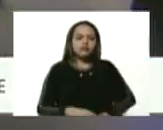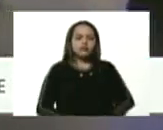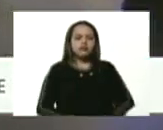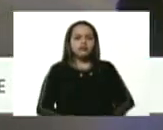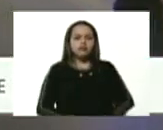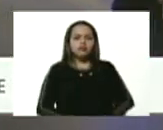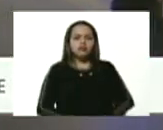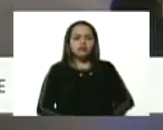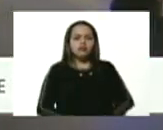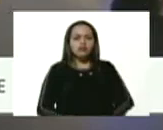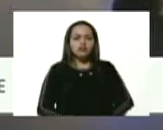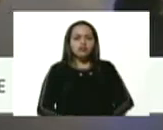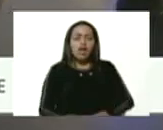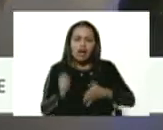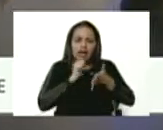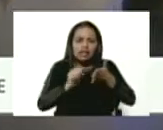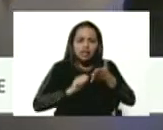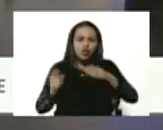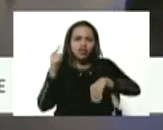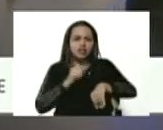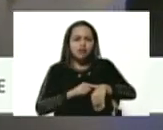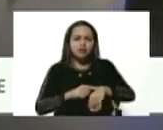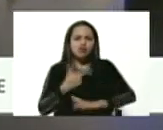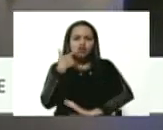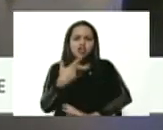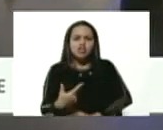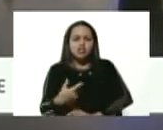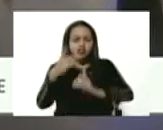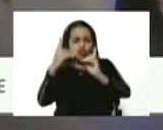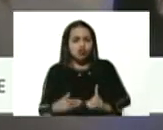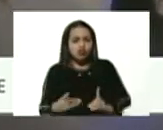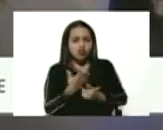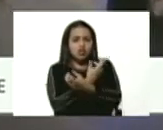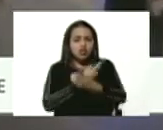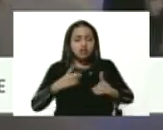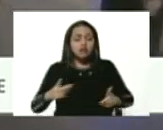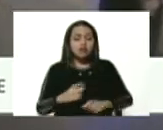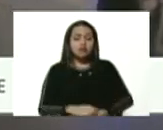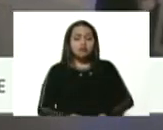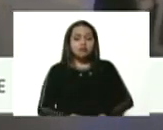El decreto de los tiempos, el designio de los libertadores.